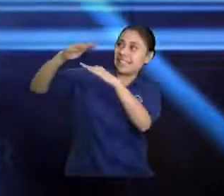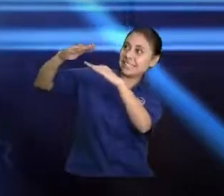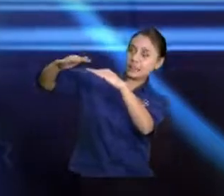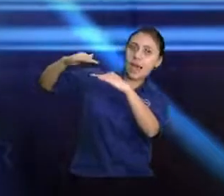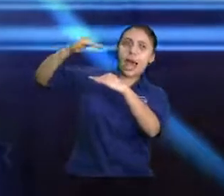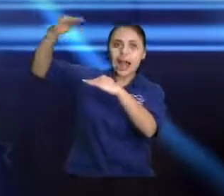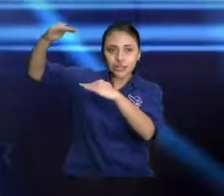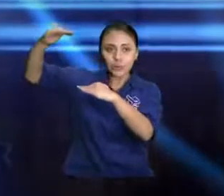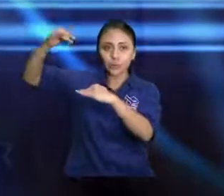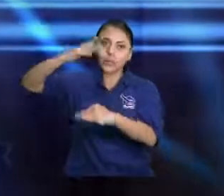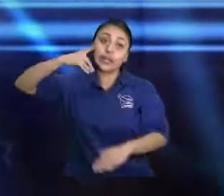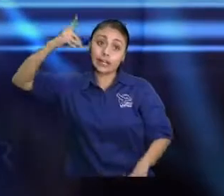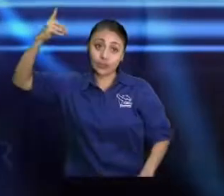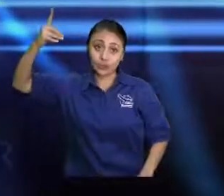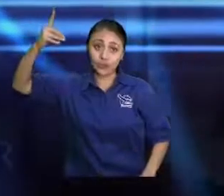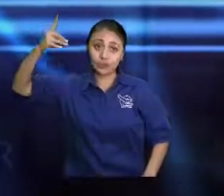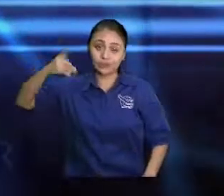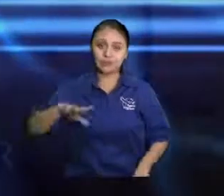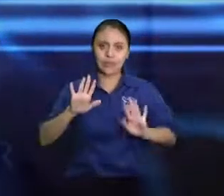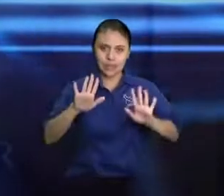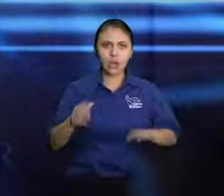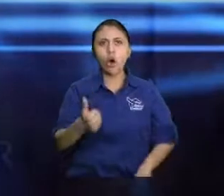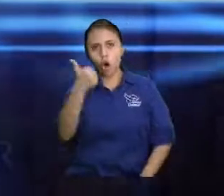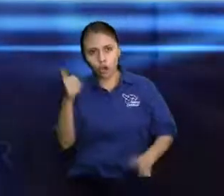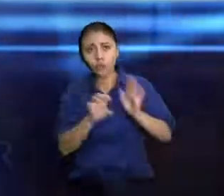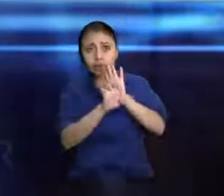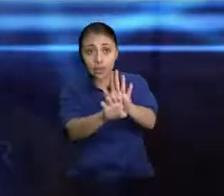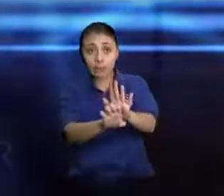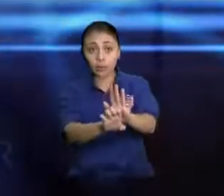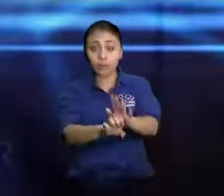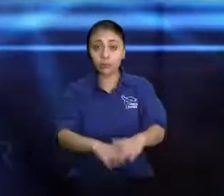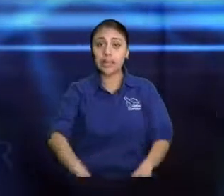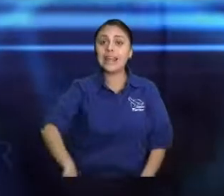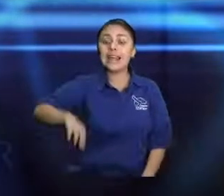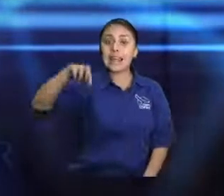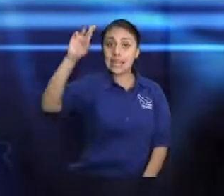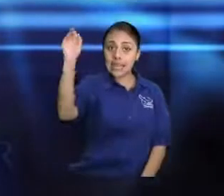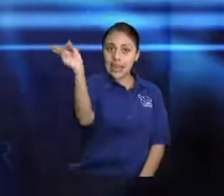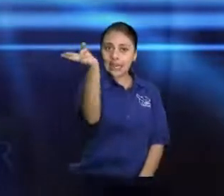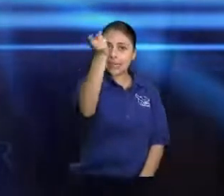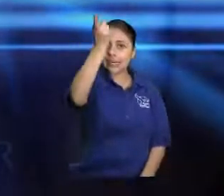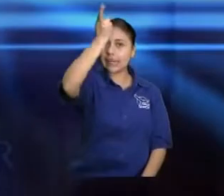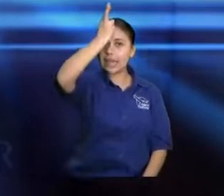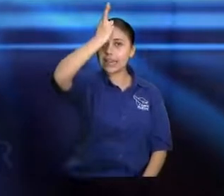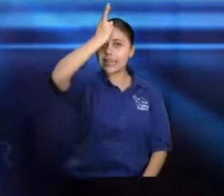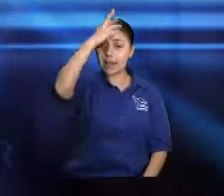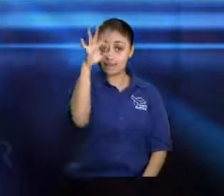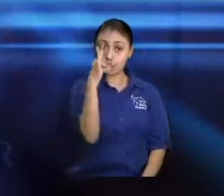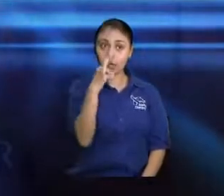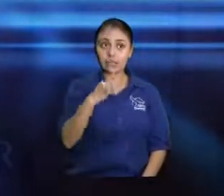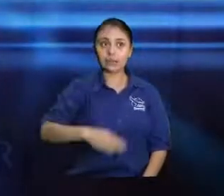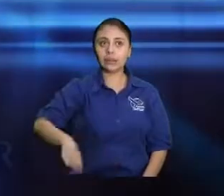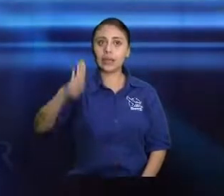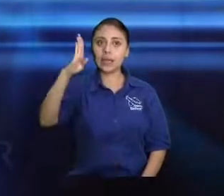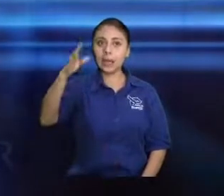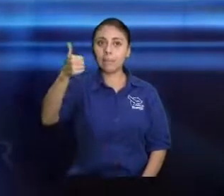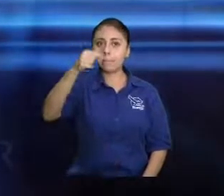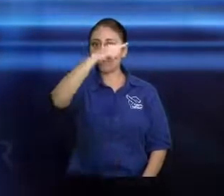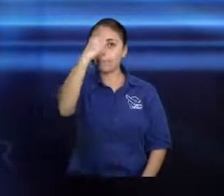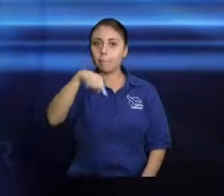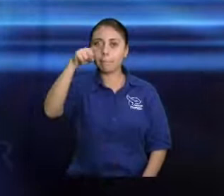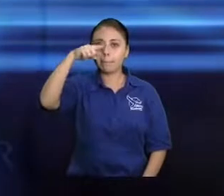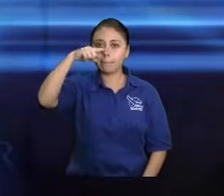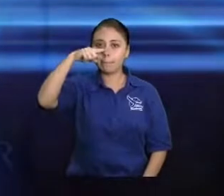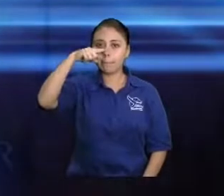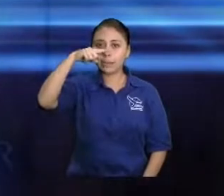Tremendo, hermano. Si no, miremos a Basti. Era hermosa, era la reina, ¿dónde te